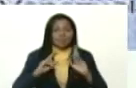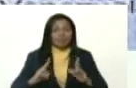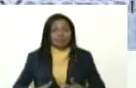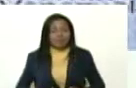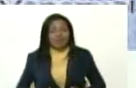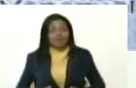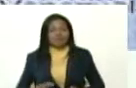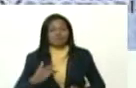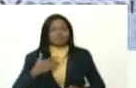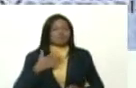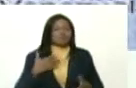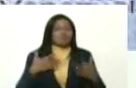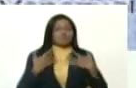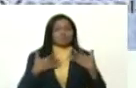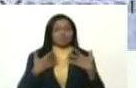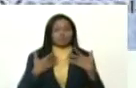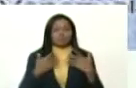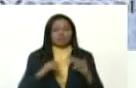humanizado esté